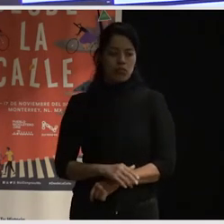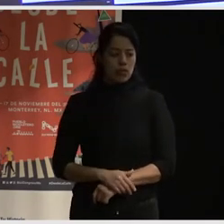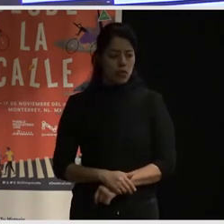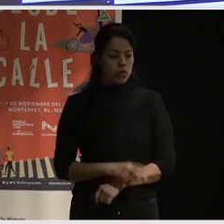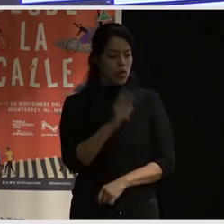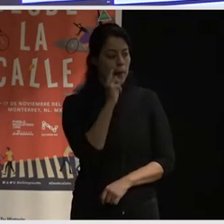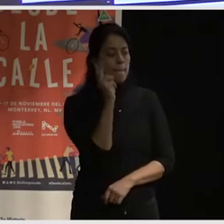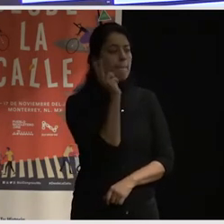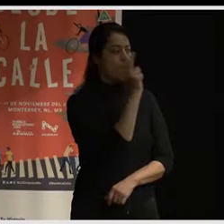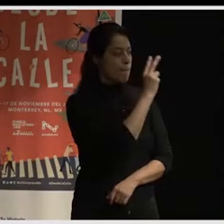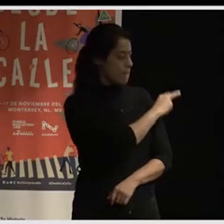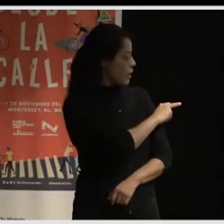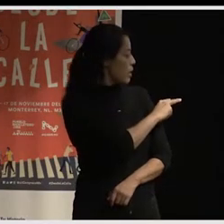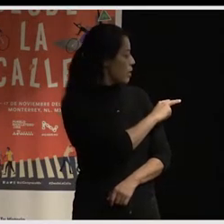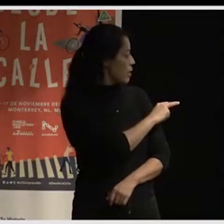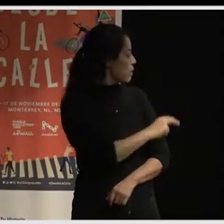vean esto